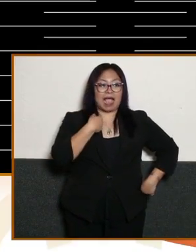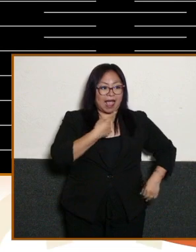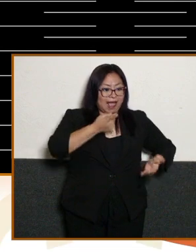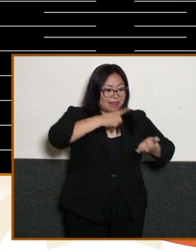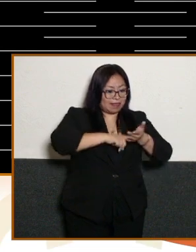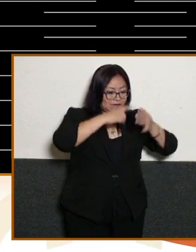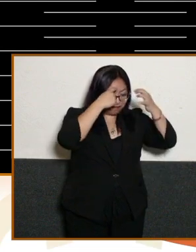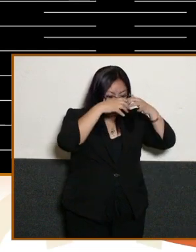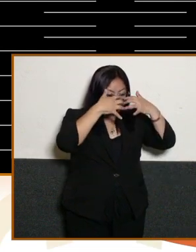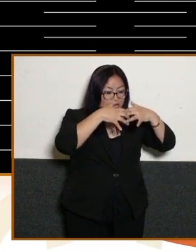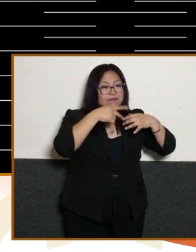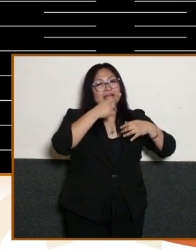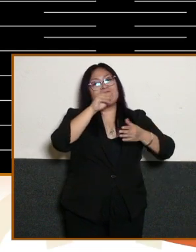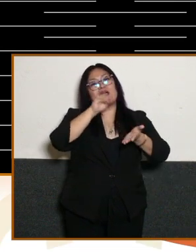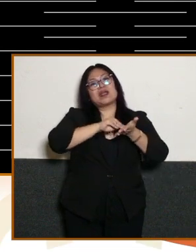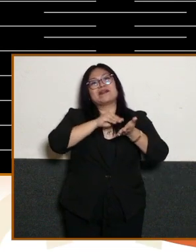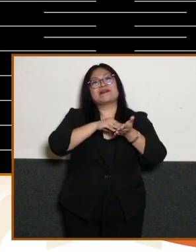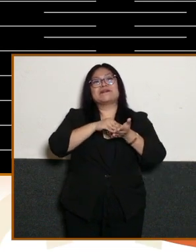Pero son unos bebés.